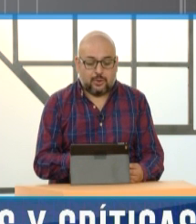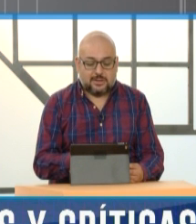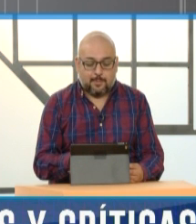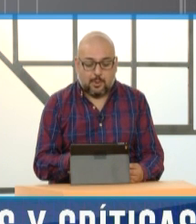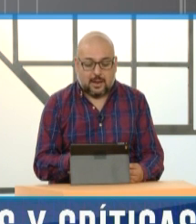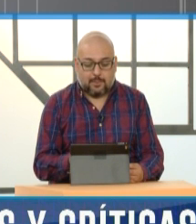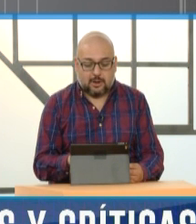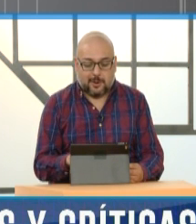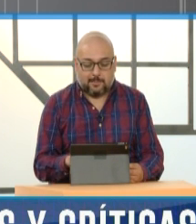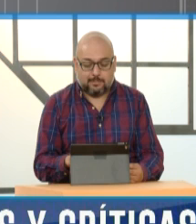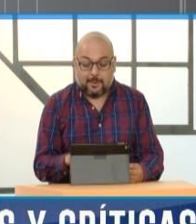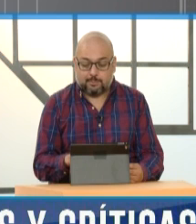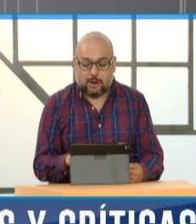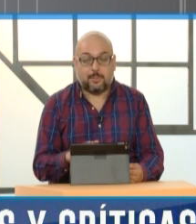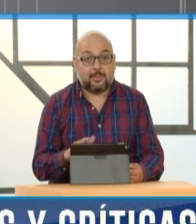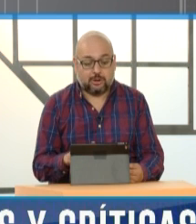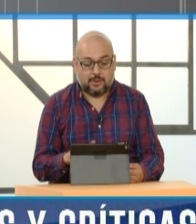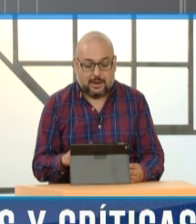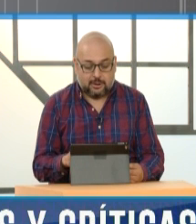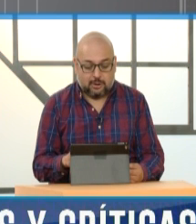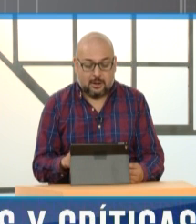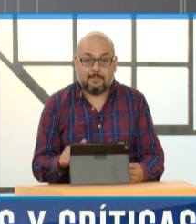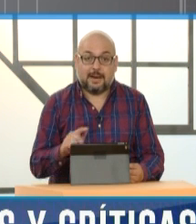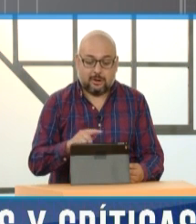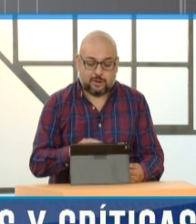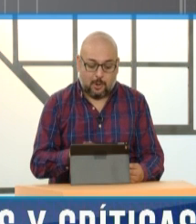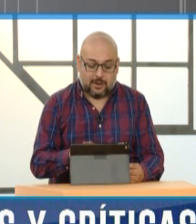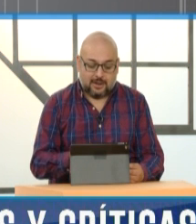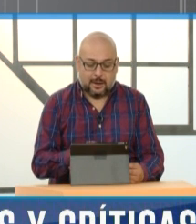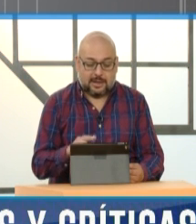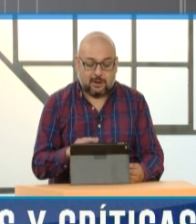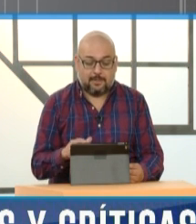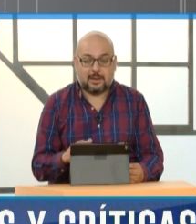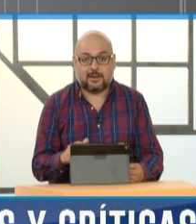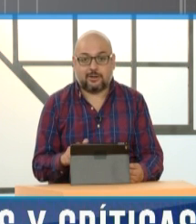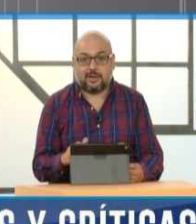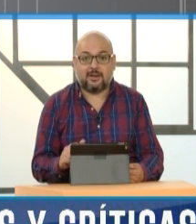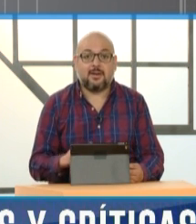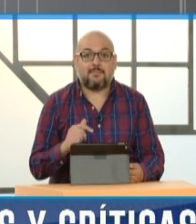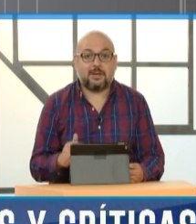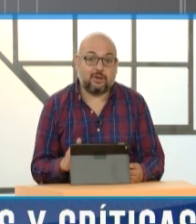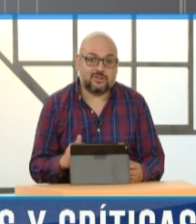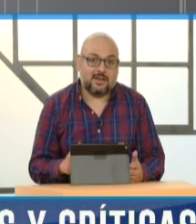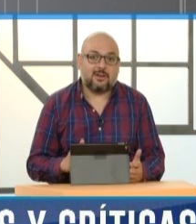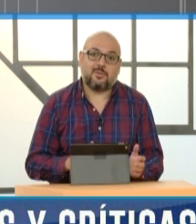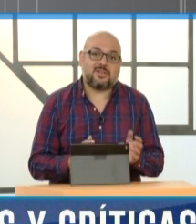en la audiencia pública por el nombramiento de Valerio expone y a Valerio le piden que redondee.